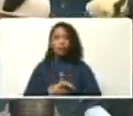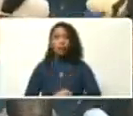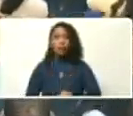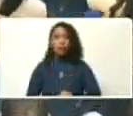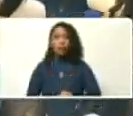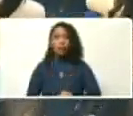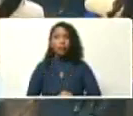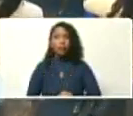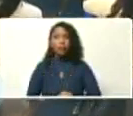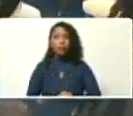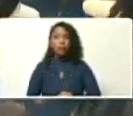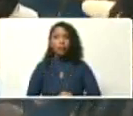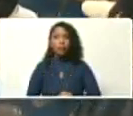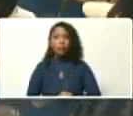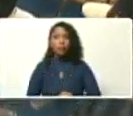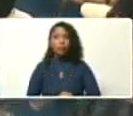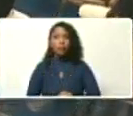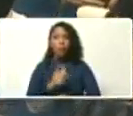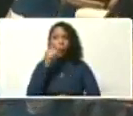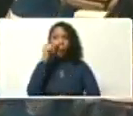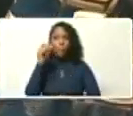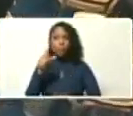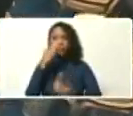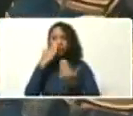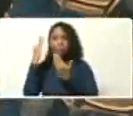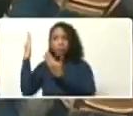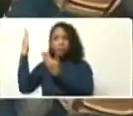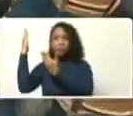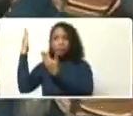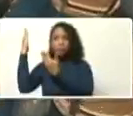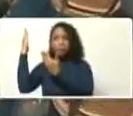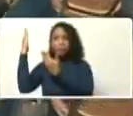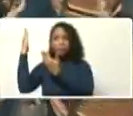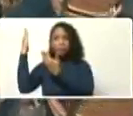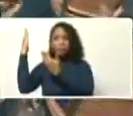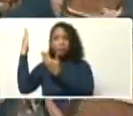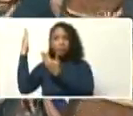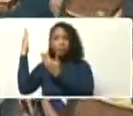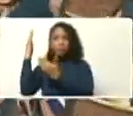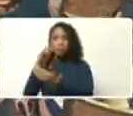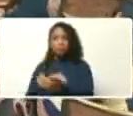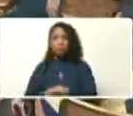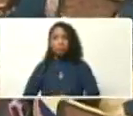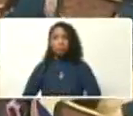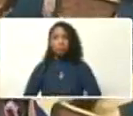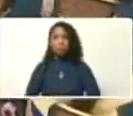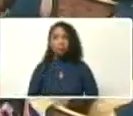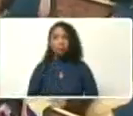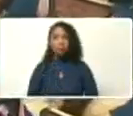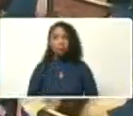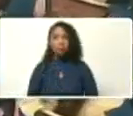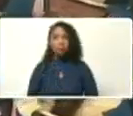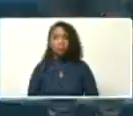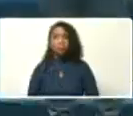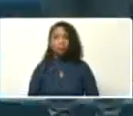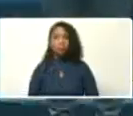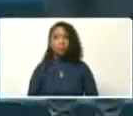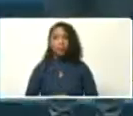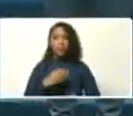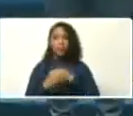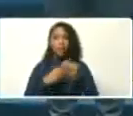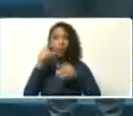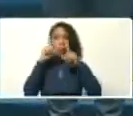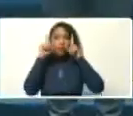trayectoria. A Felipe Saldivia por su reconocida trayectoria en el periodismo impreso, donde se ha destacado como un